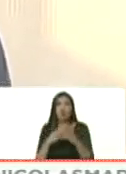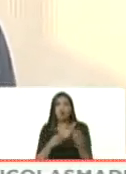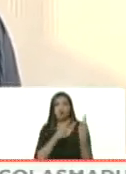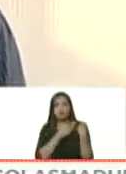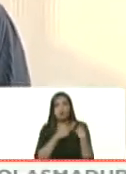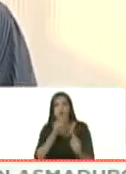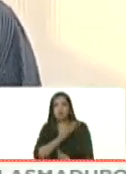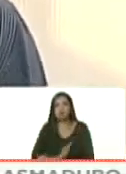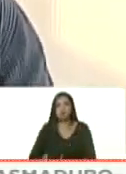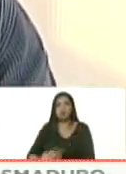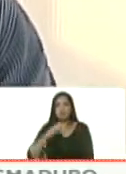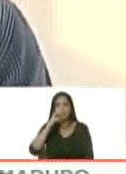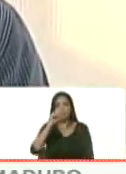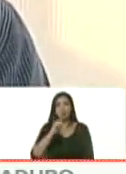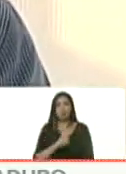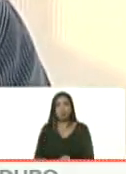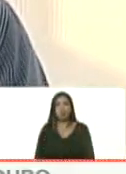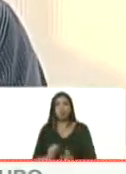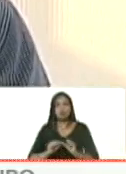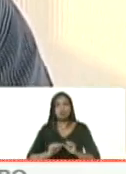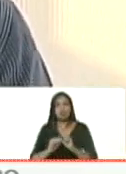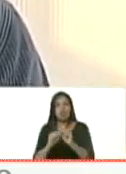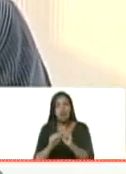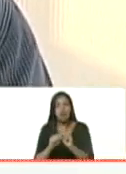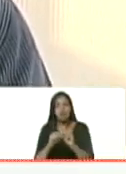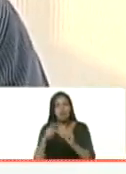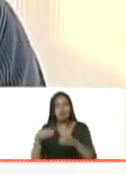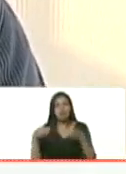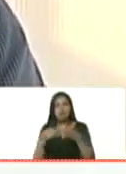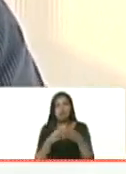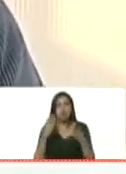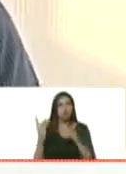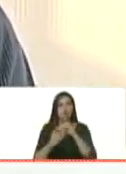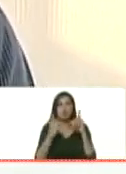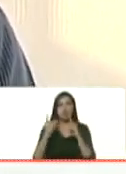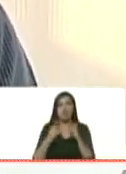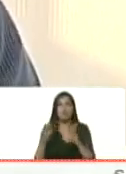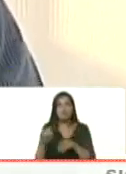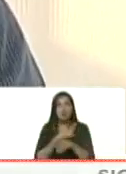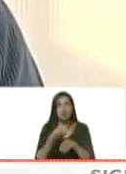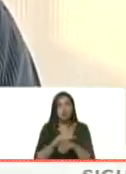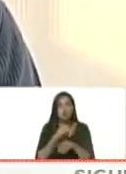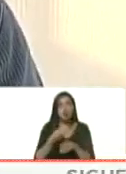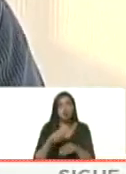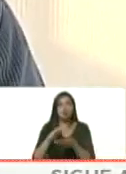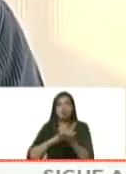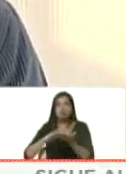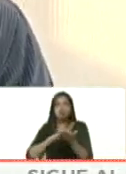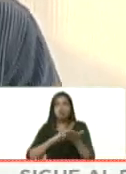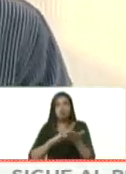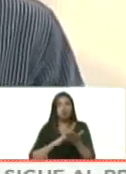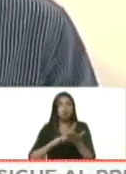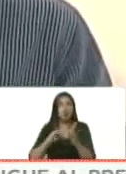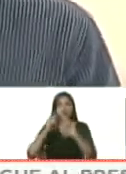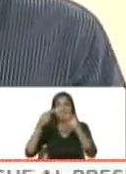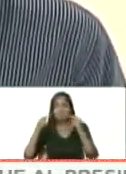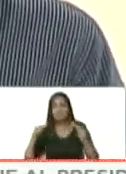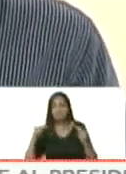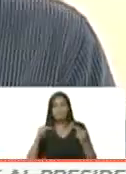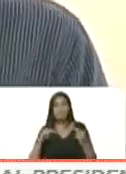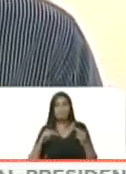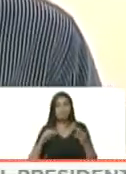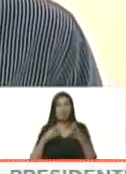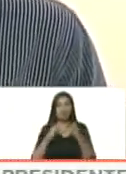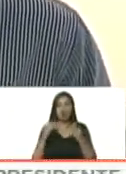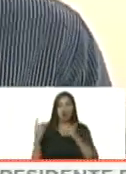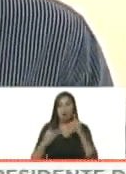al presidente Nicolás Maduro se queda en esa mesa de diálogo para buscar soluciones pacíficas a las